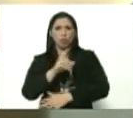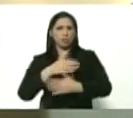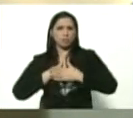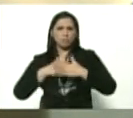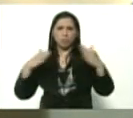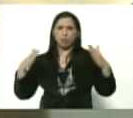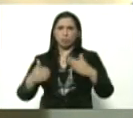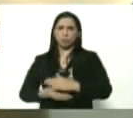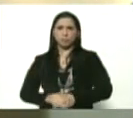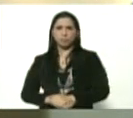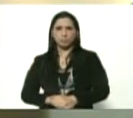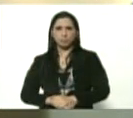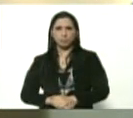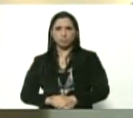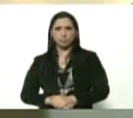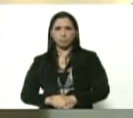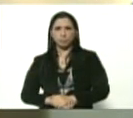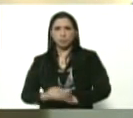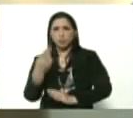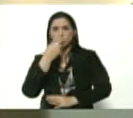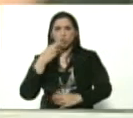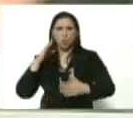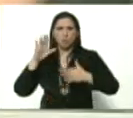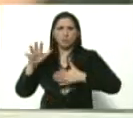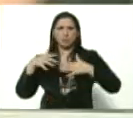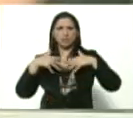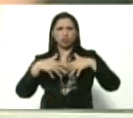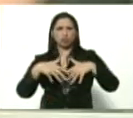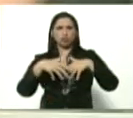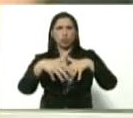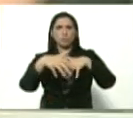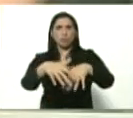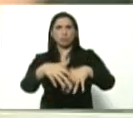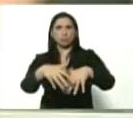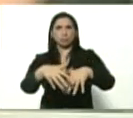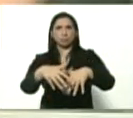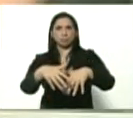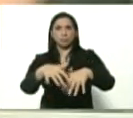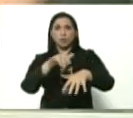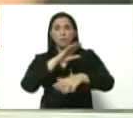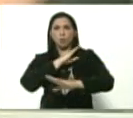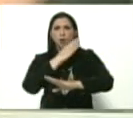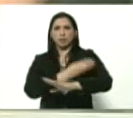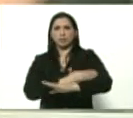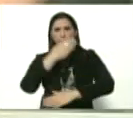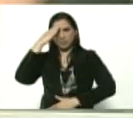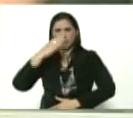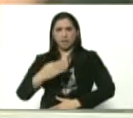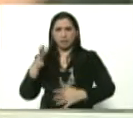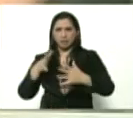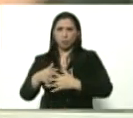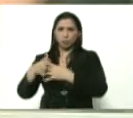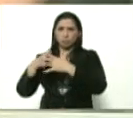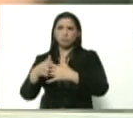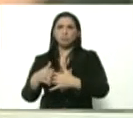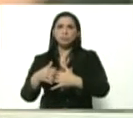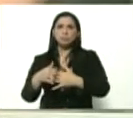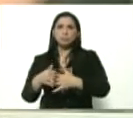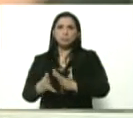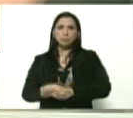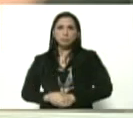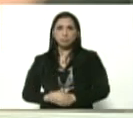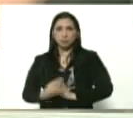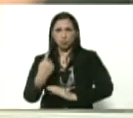dispuesto a comprometer tropas de las fuerzas militares de Estados Unidos en